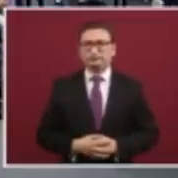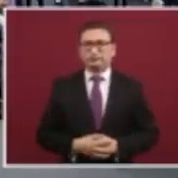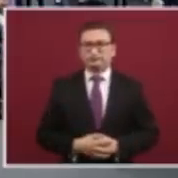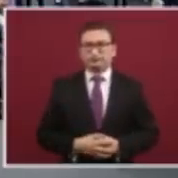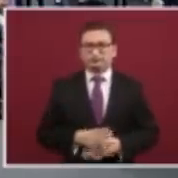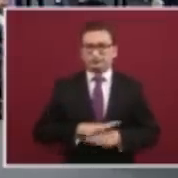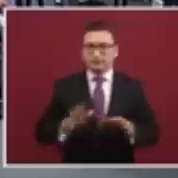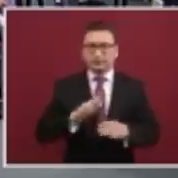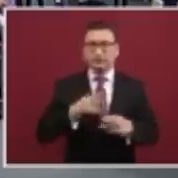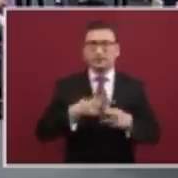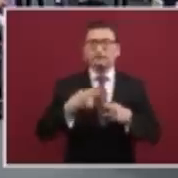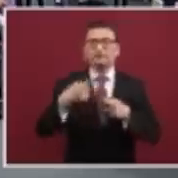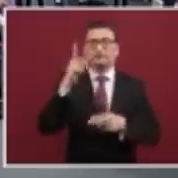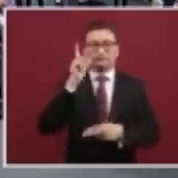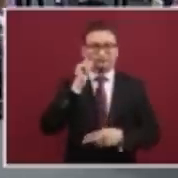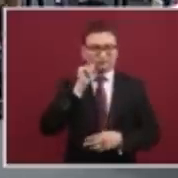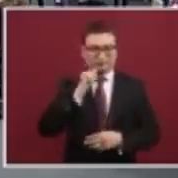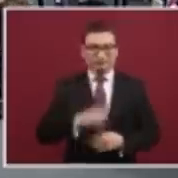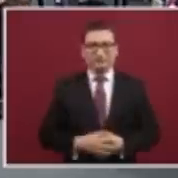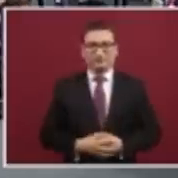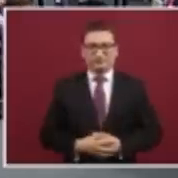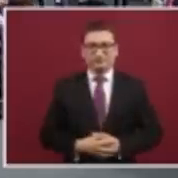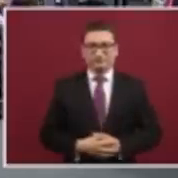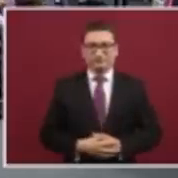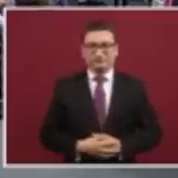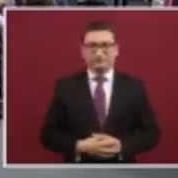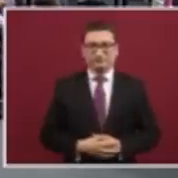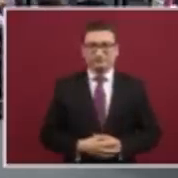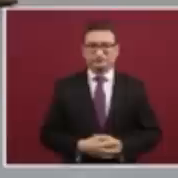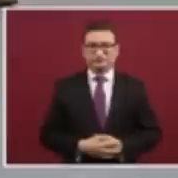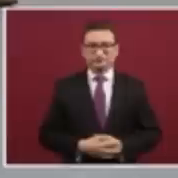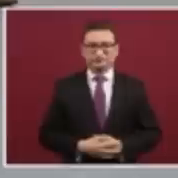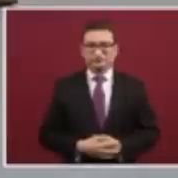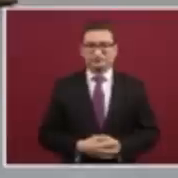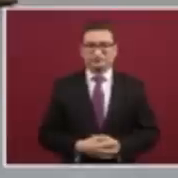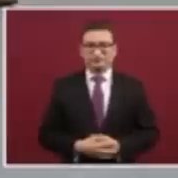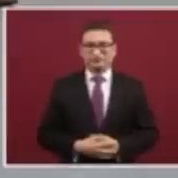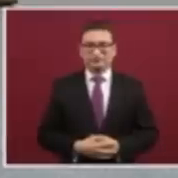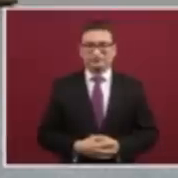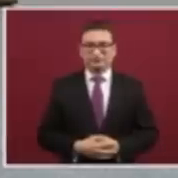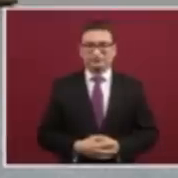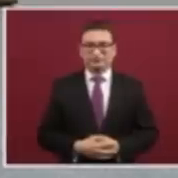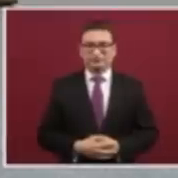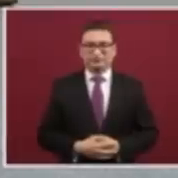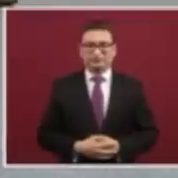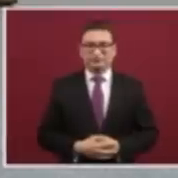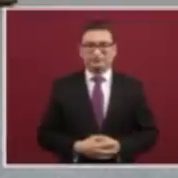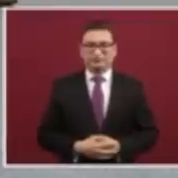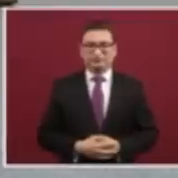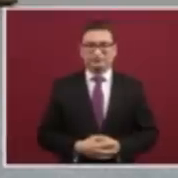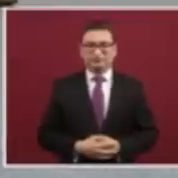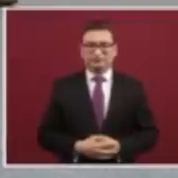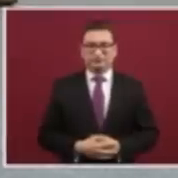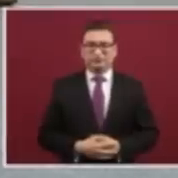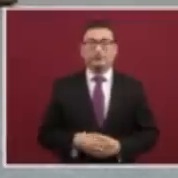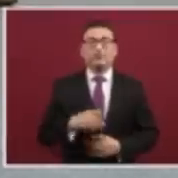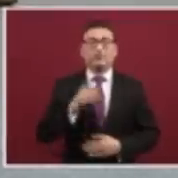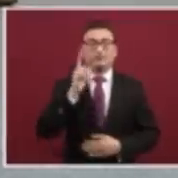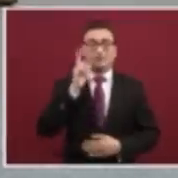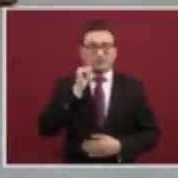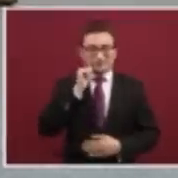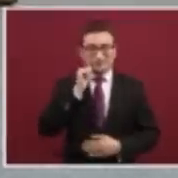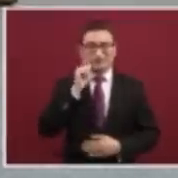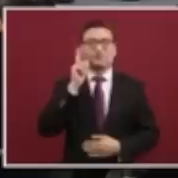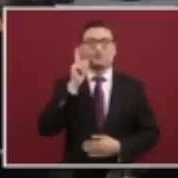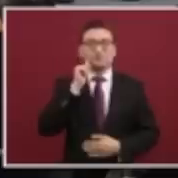Hasta mañana. Es sobre la salud, presidente. Deme la oportunidad. Deme la oportunidad, presidente. Va a ser mañana.